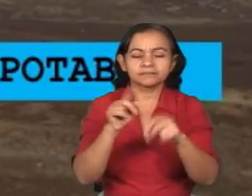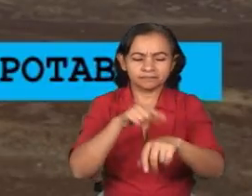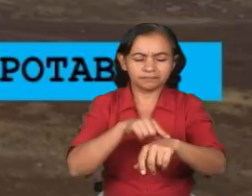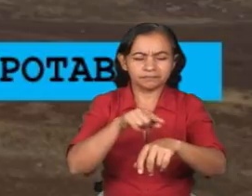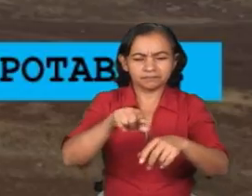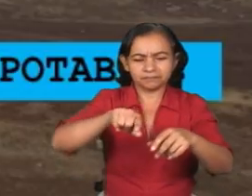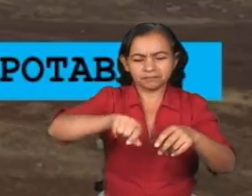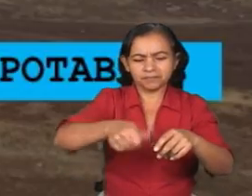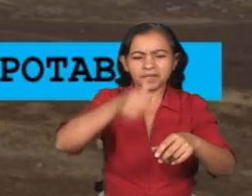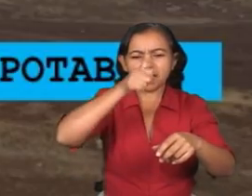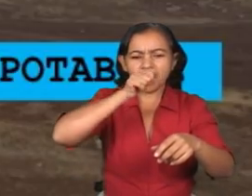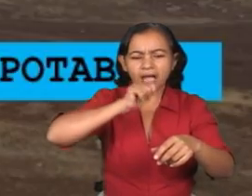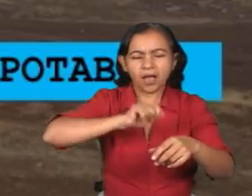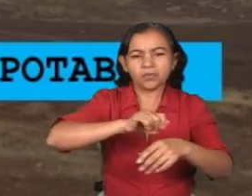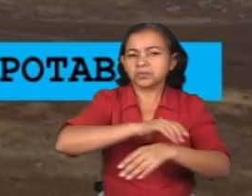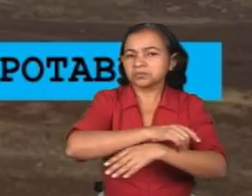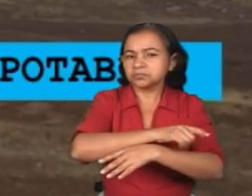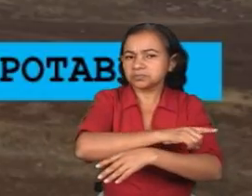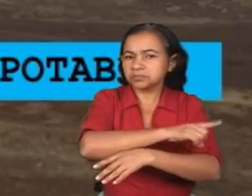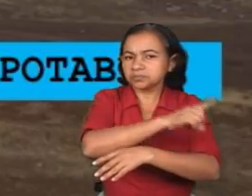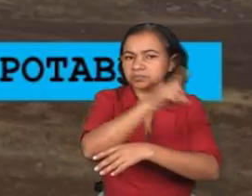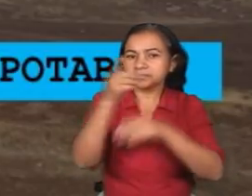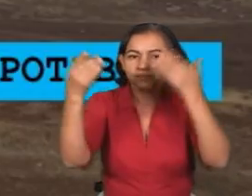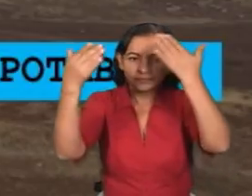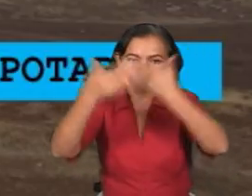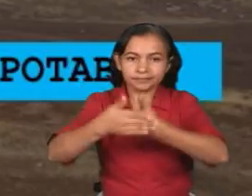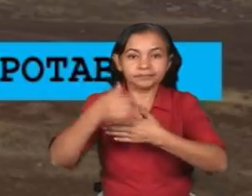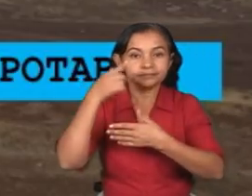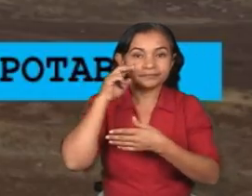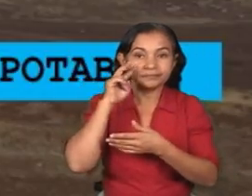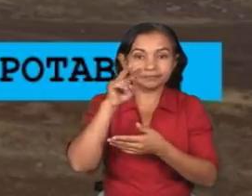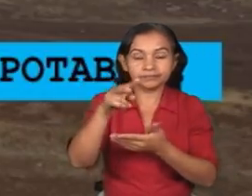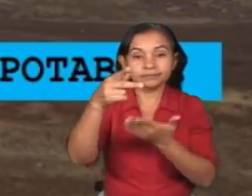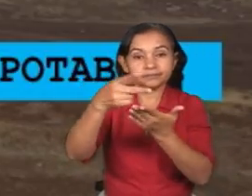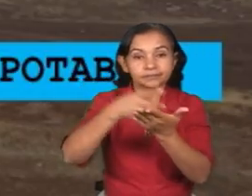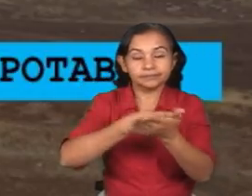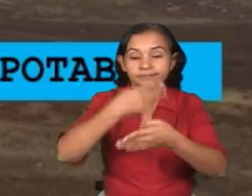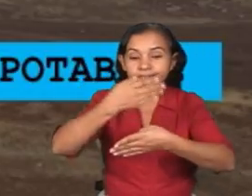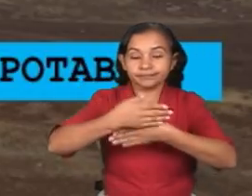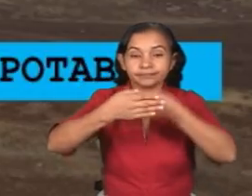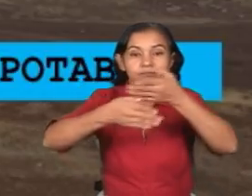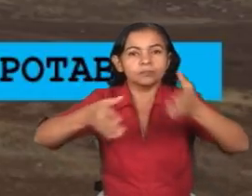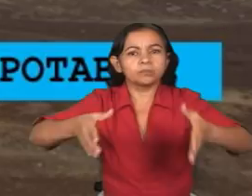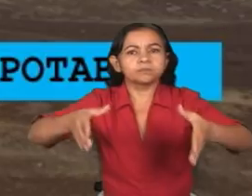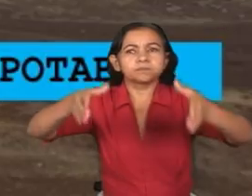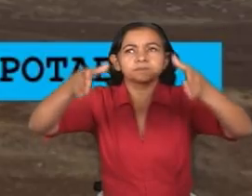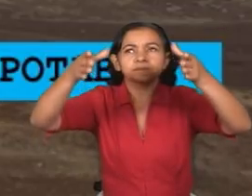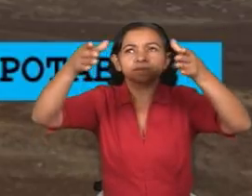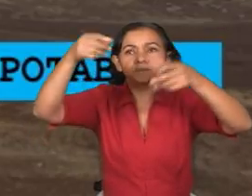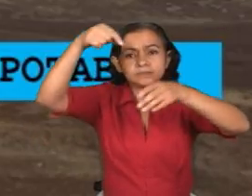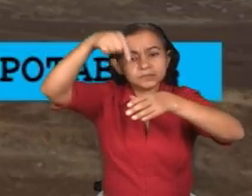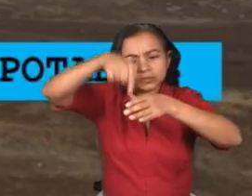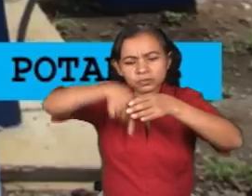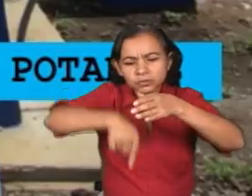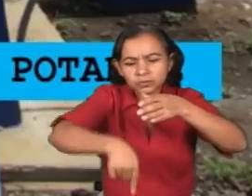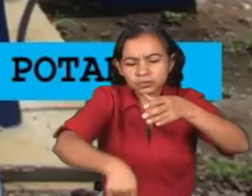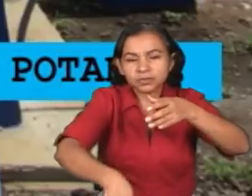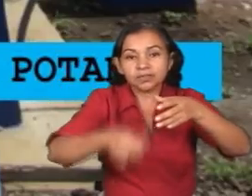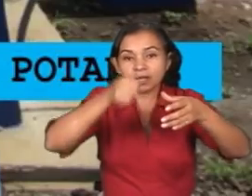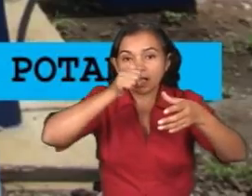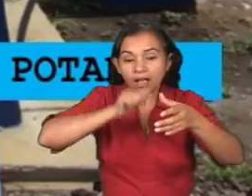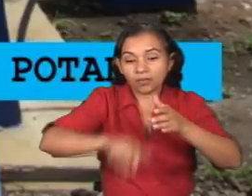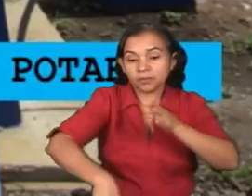agua al día. Vos mirás la dimensión de los proyectos, es construcción de tanques, perforación de pozos, es decir, son proyectos